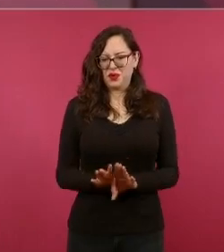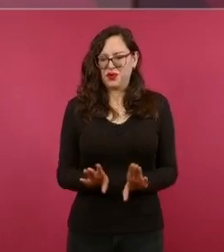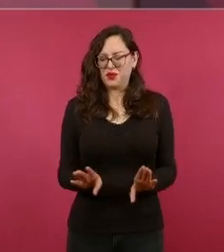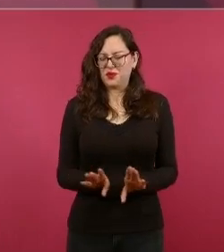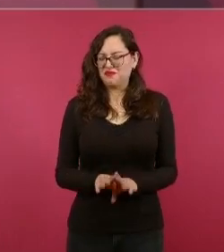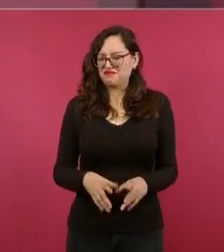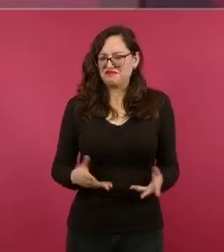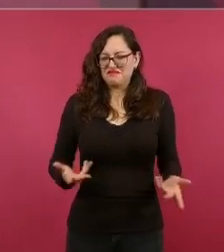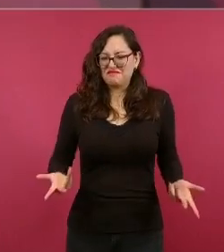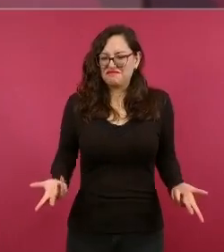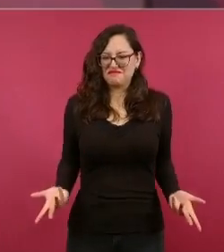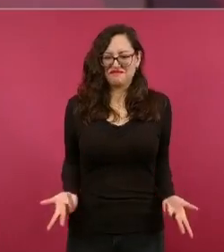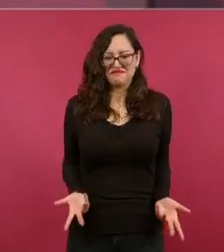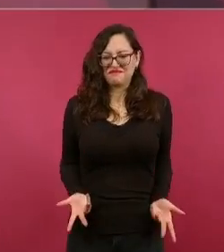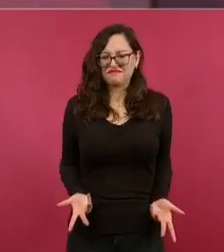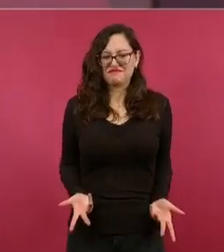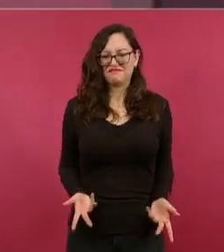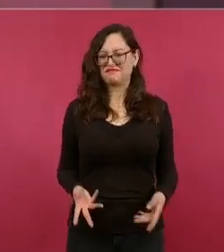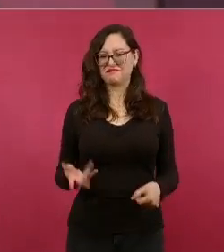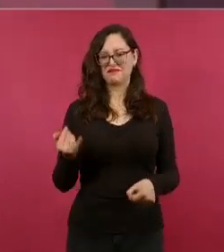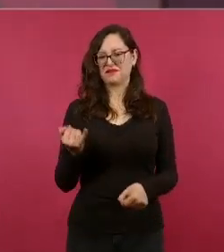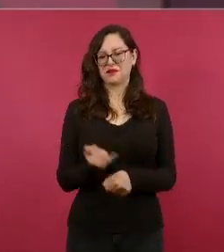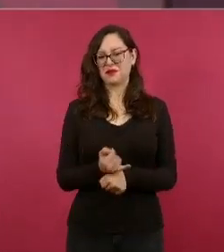Las editamos.